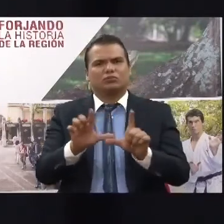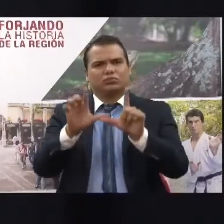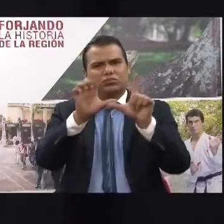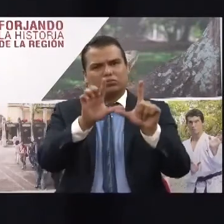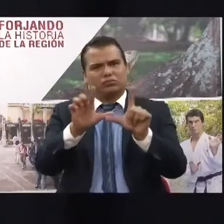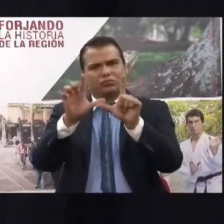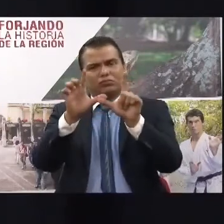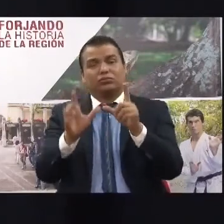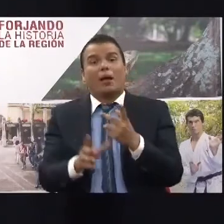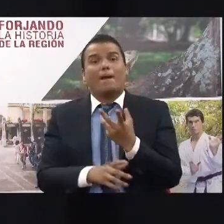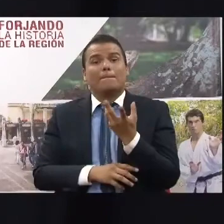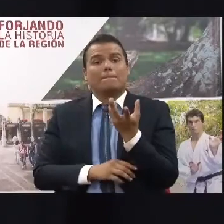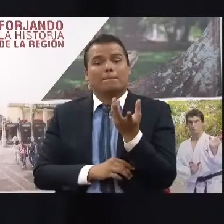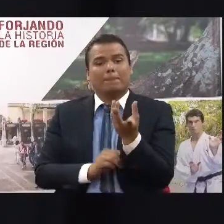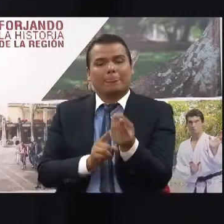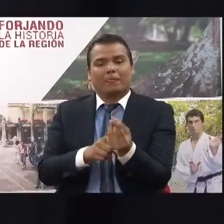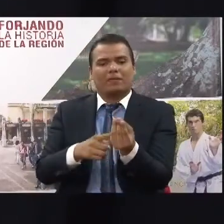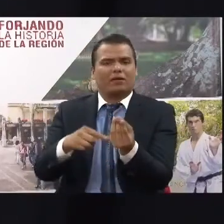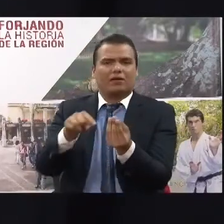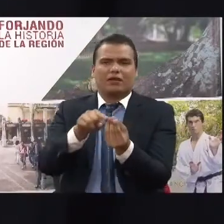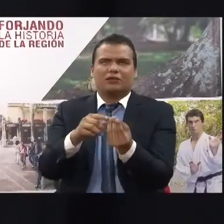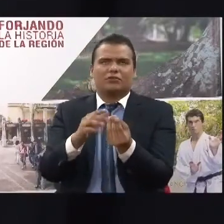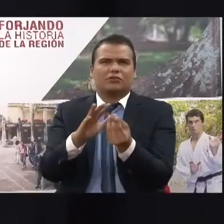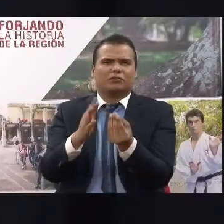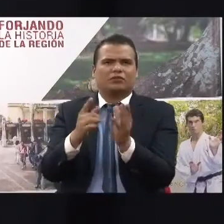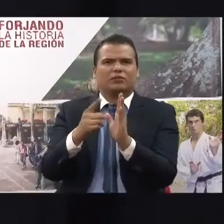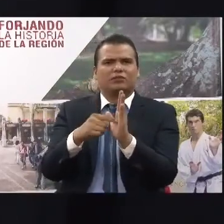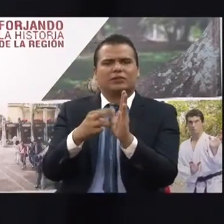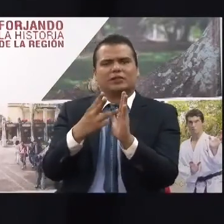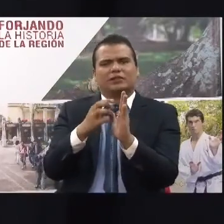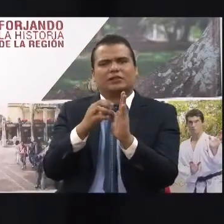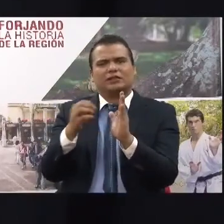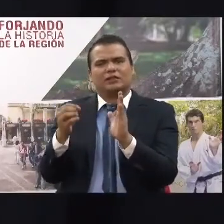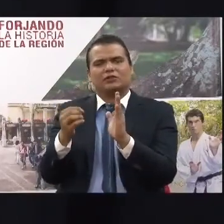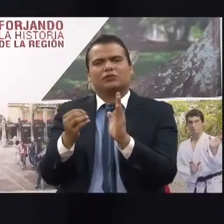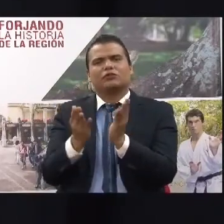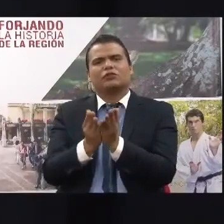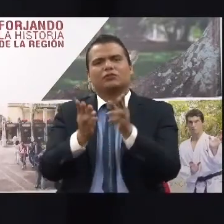y el número restante, es decir, unos 1,300,